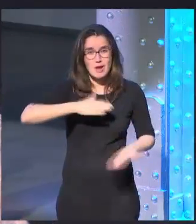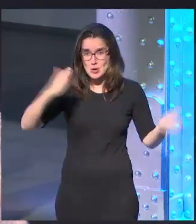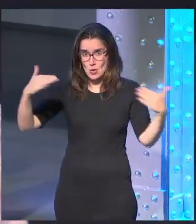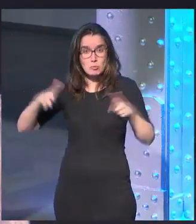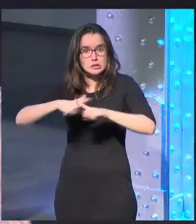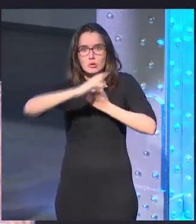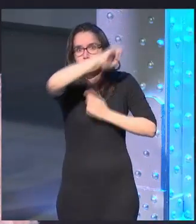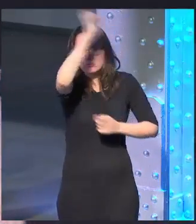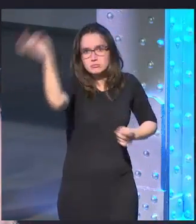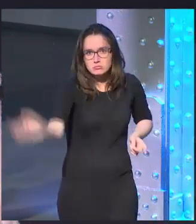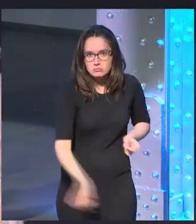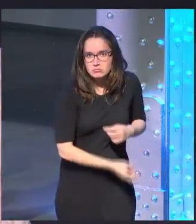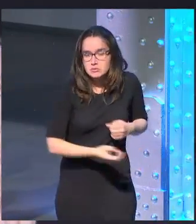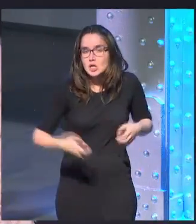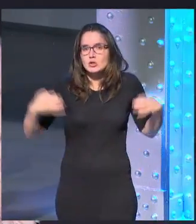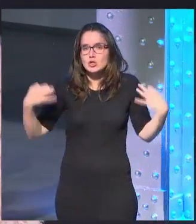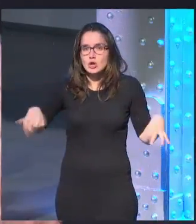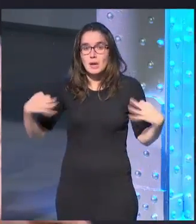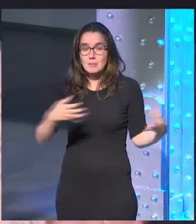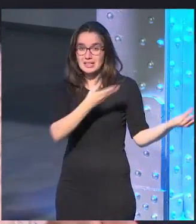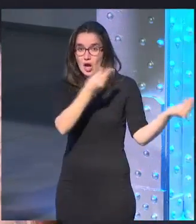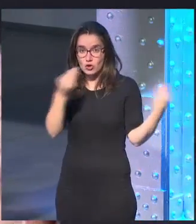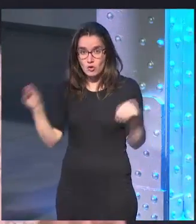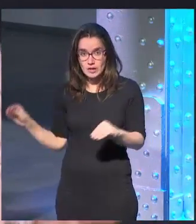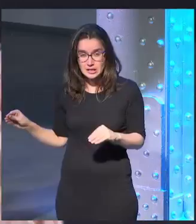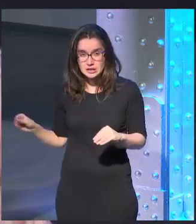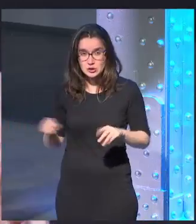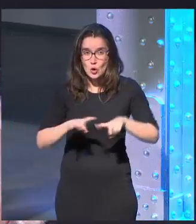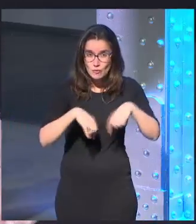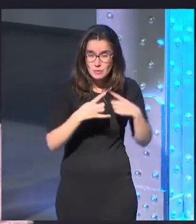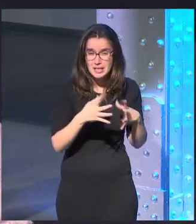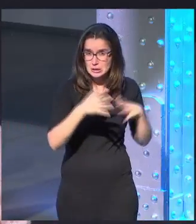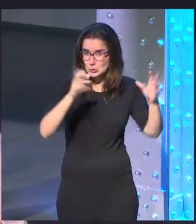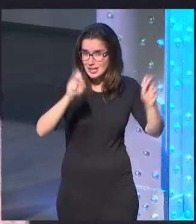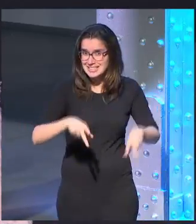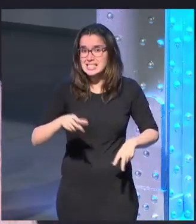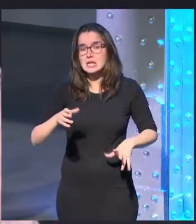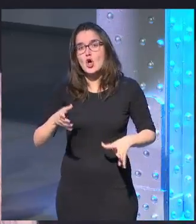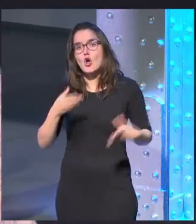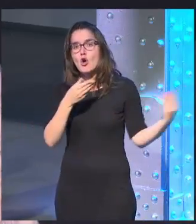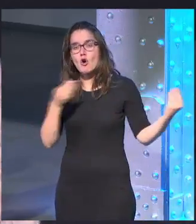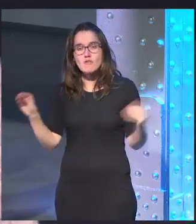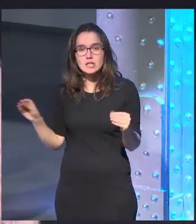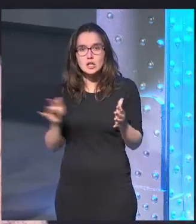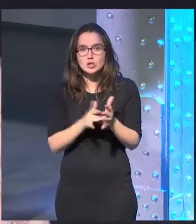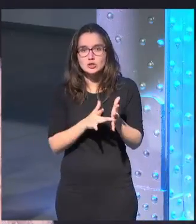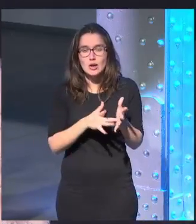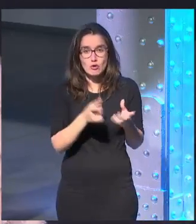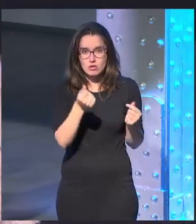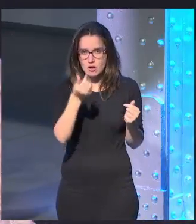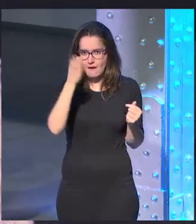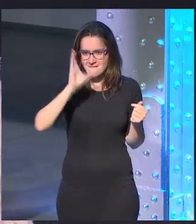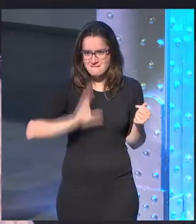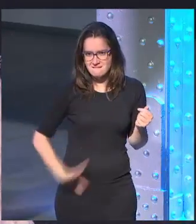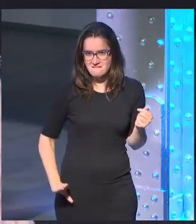muchas circunstancias. Y normalmente son jóvenes, no ya tanto las familias desestructuradas, sino que se han visto con mucho dinero